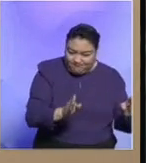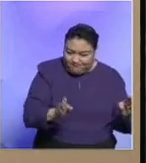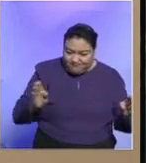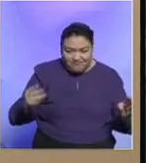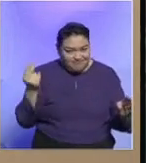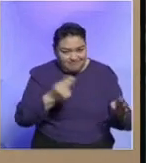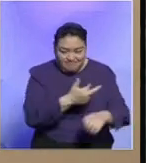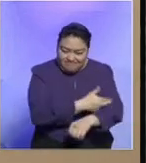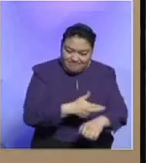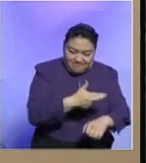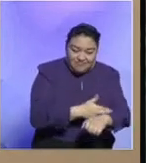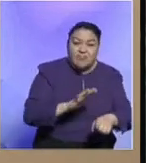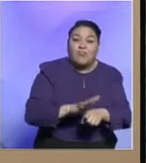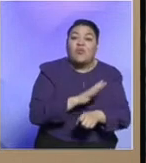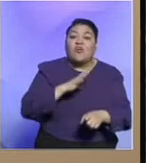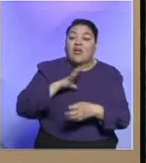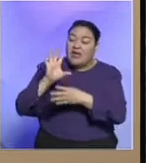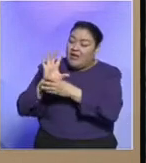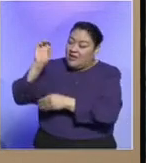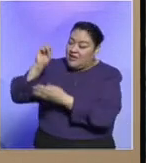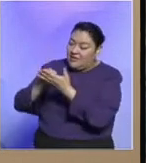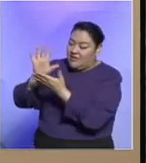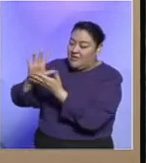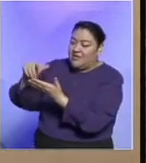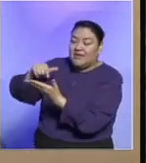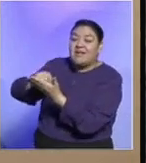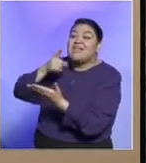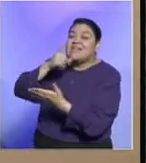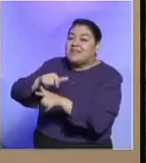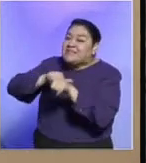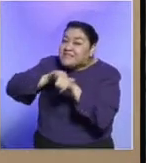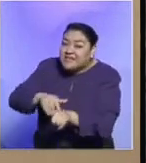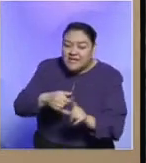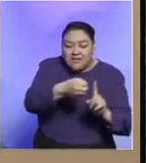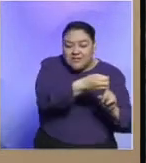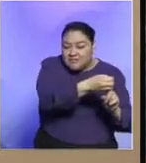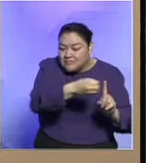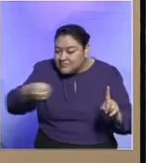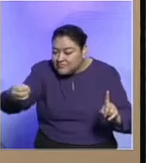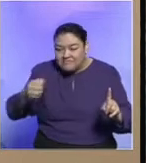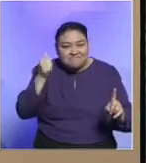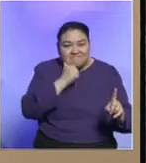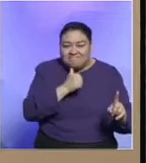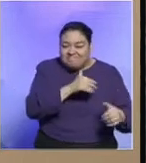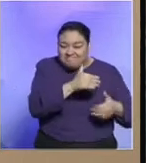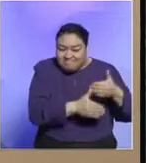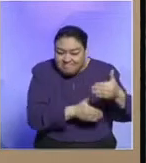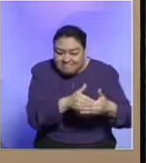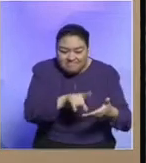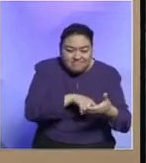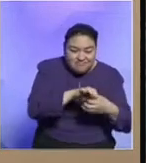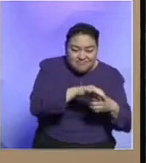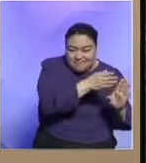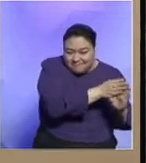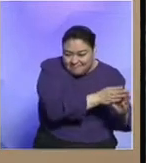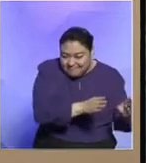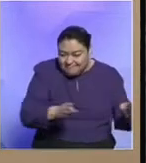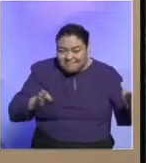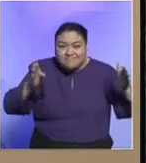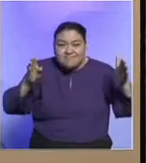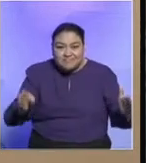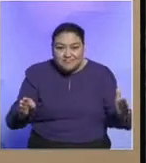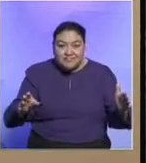al existir una garantía de continuidad del proceso electoral que